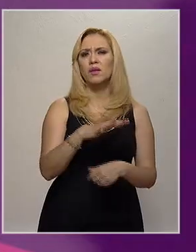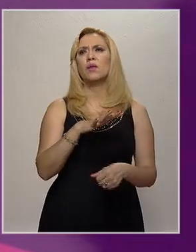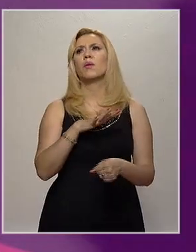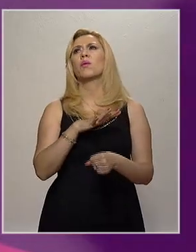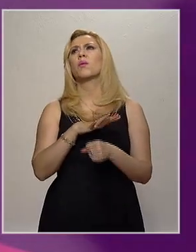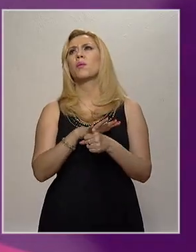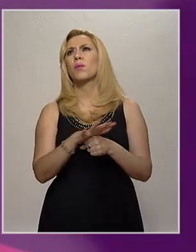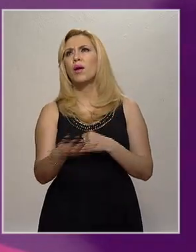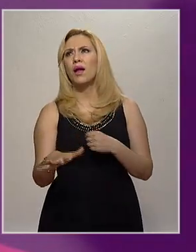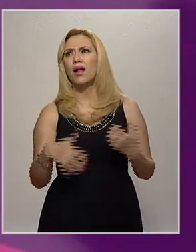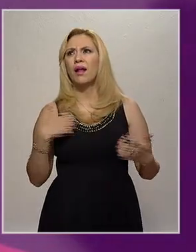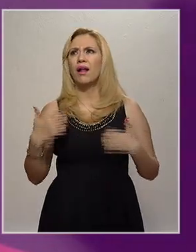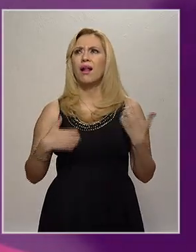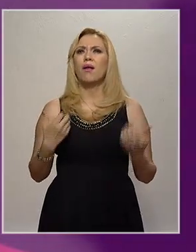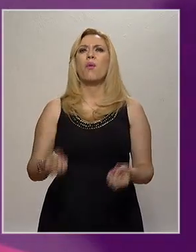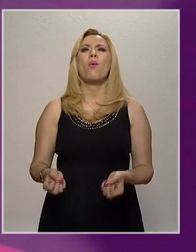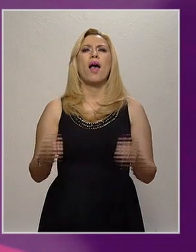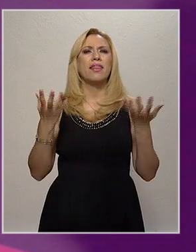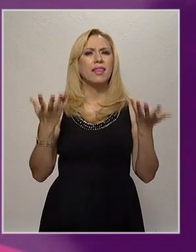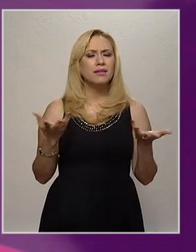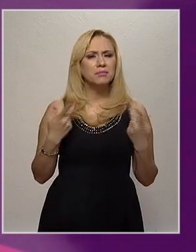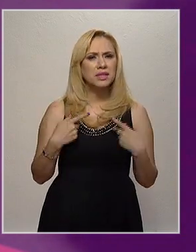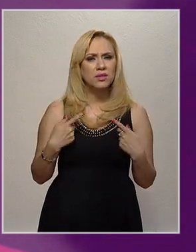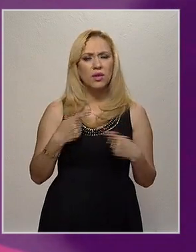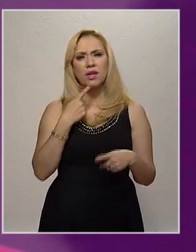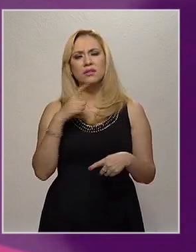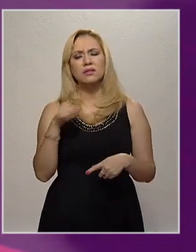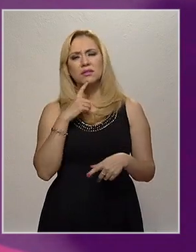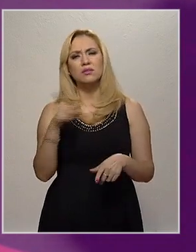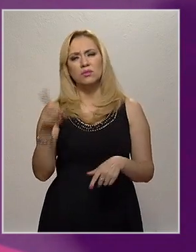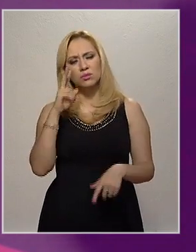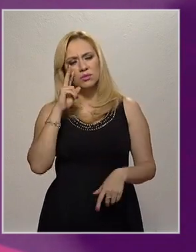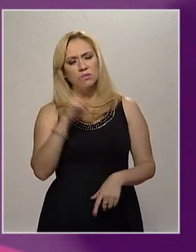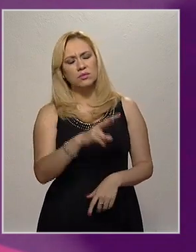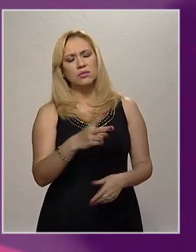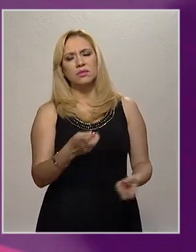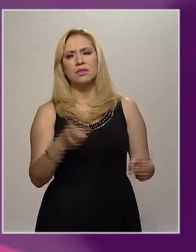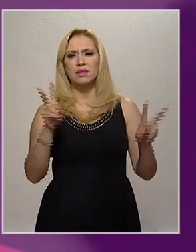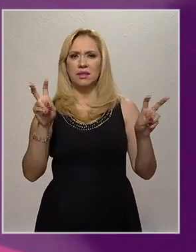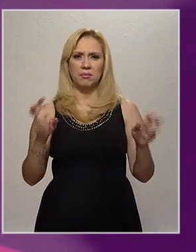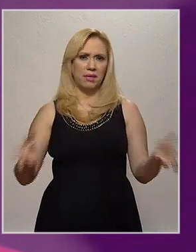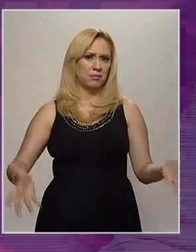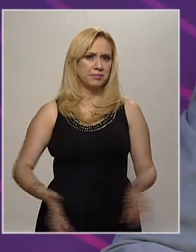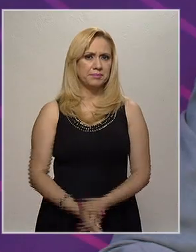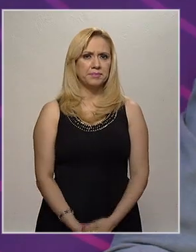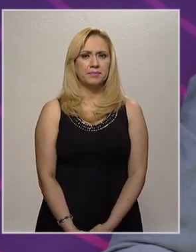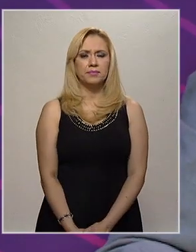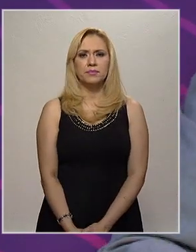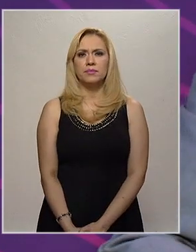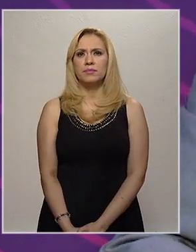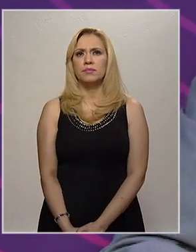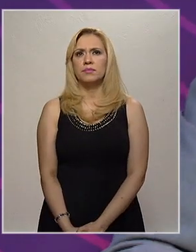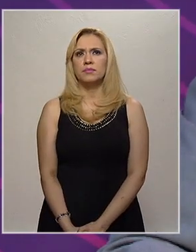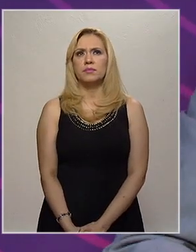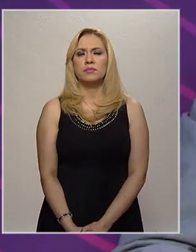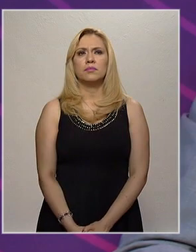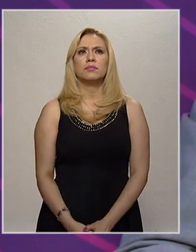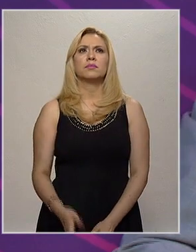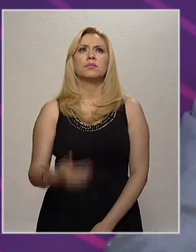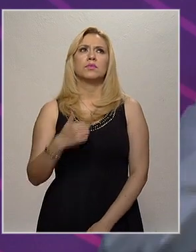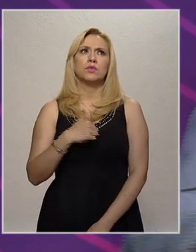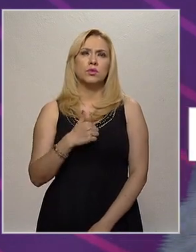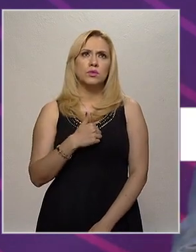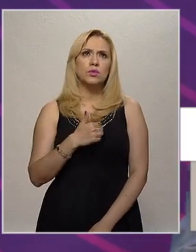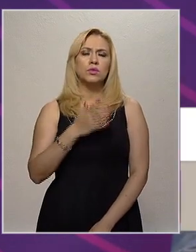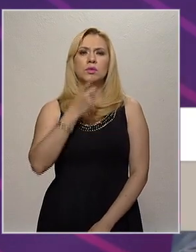de quejas que tienes sobre el tema? ¿O cuál es tu perspectiva, ¿no? Sobre este mismo... Sí. Bien, yo me atrevería